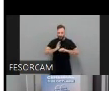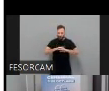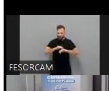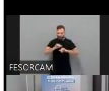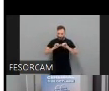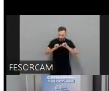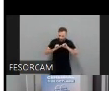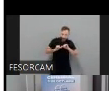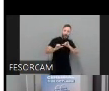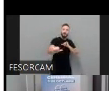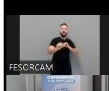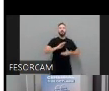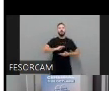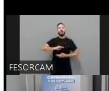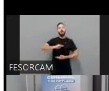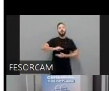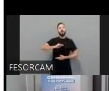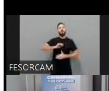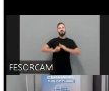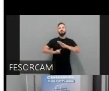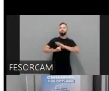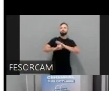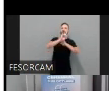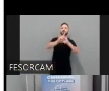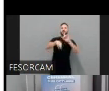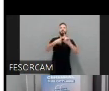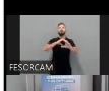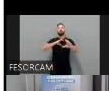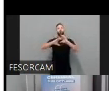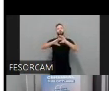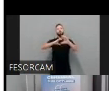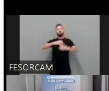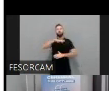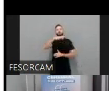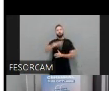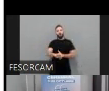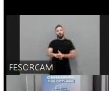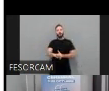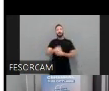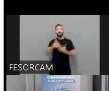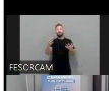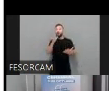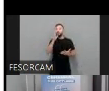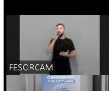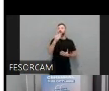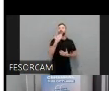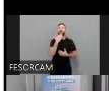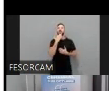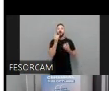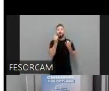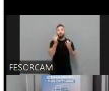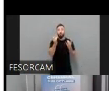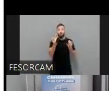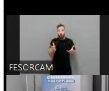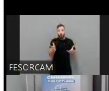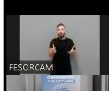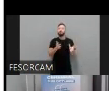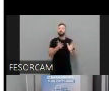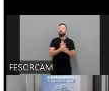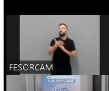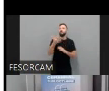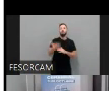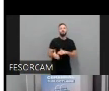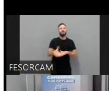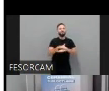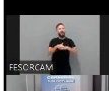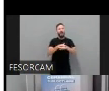desarrollando esta capacidad y esas posibilidades de comunicación y es por eso que desde edades tan tempranas pues, es fundamental